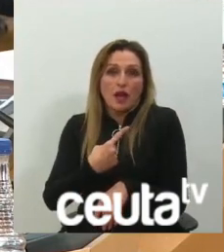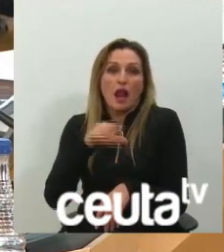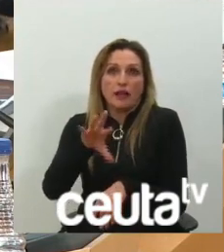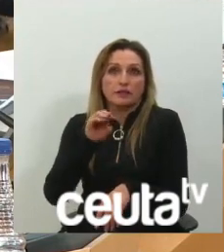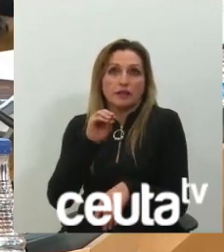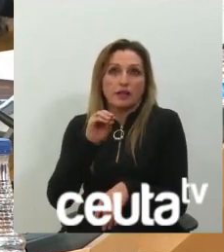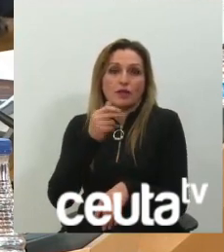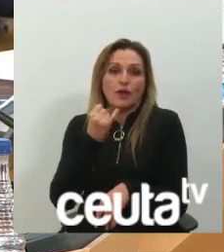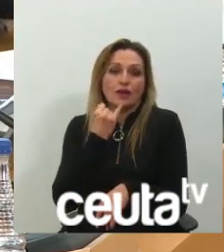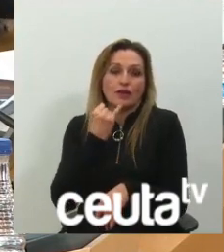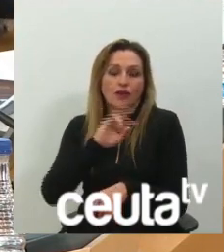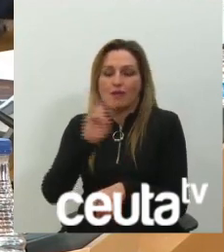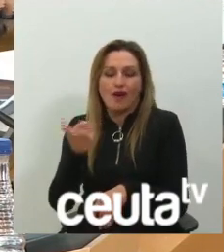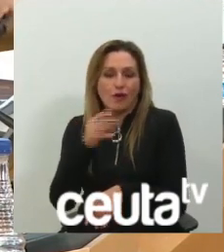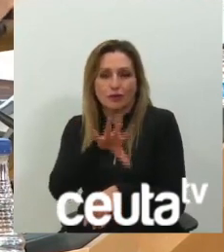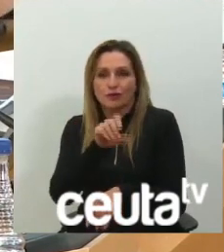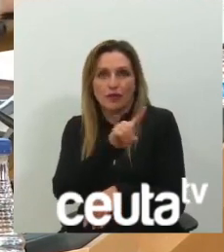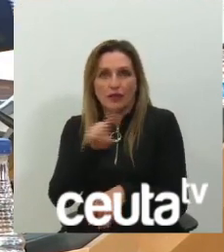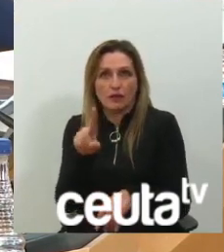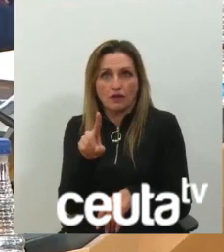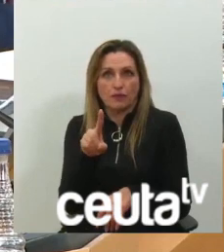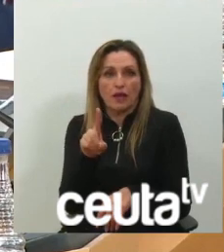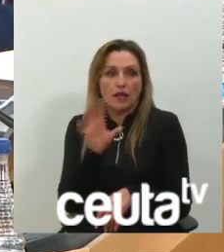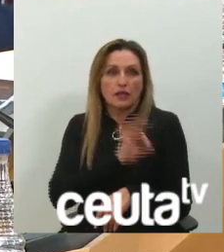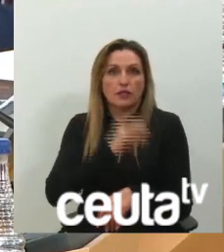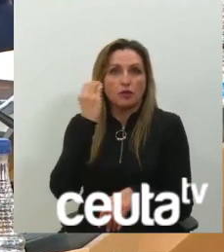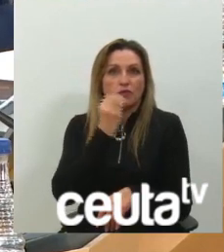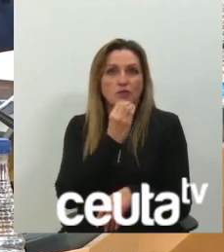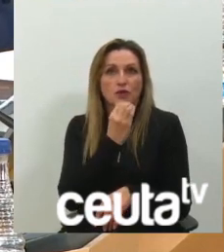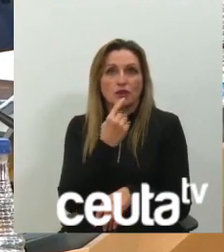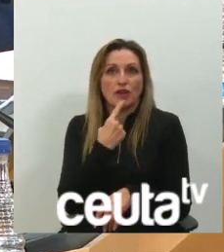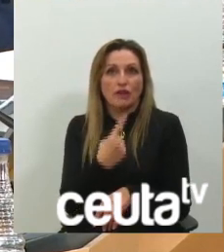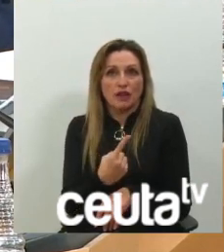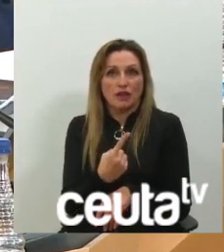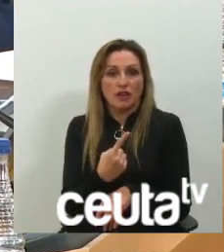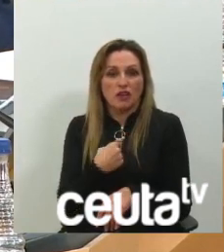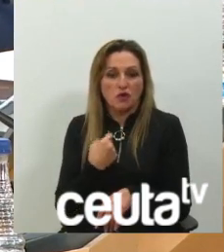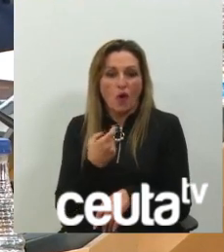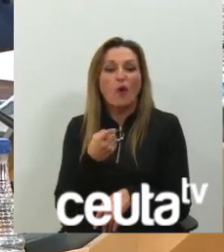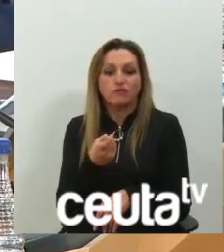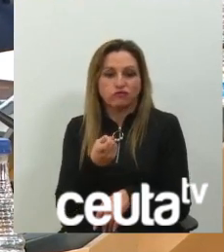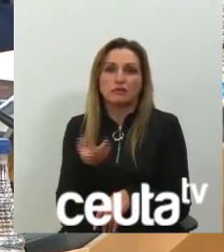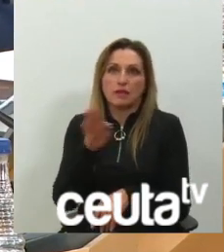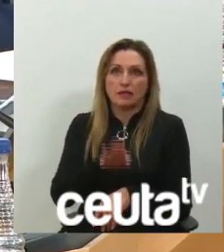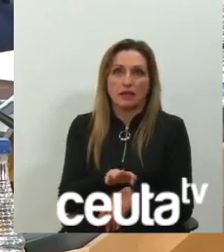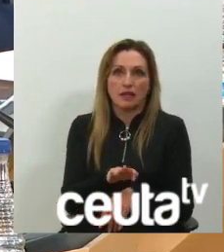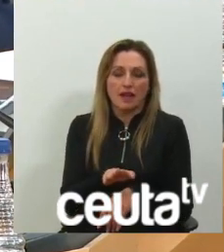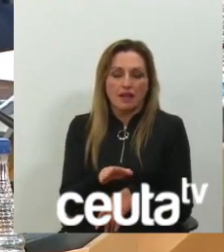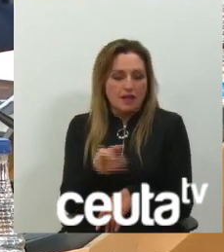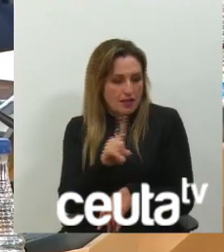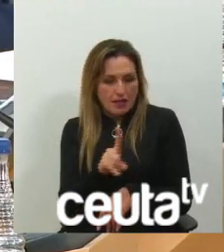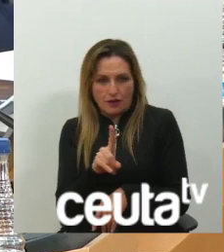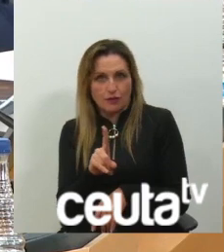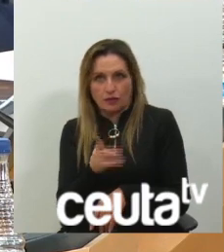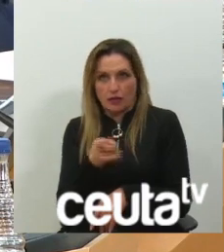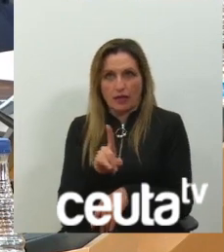al señor al señor mustafa señor mustafa que dice que que yo le fusilaría señor